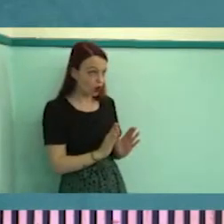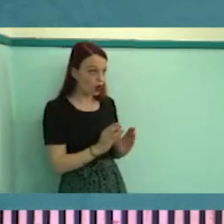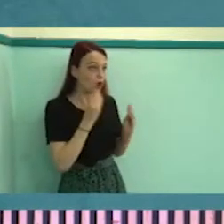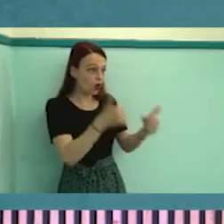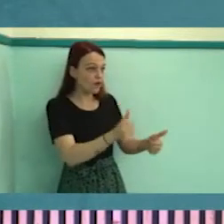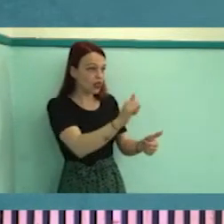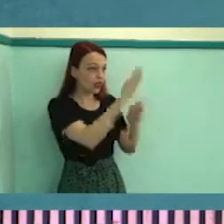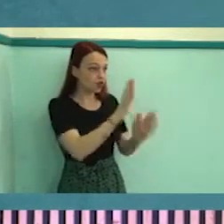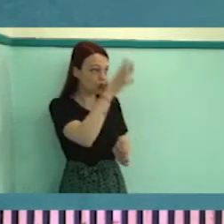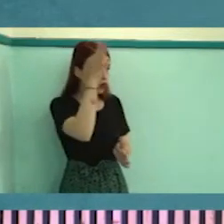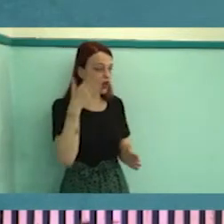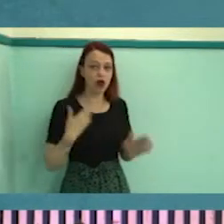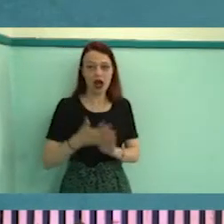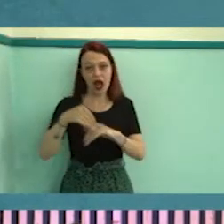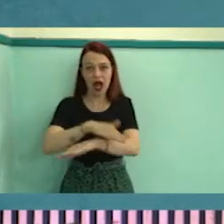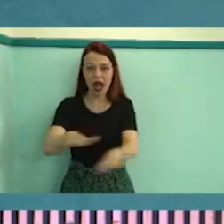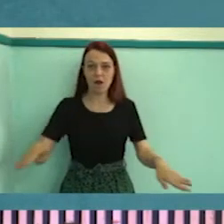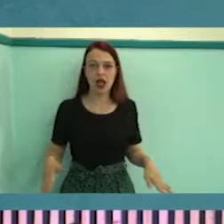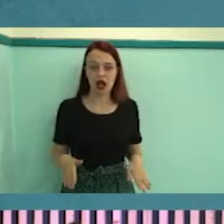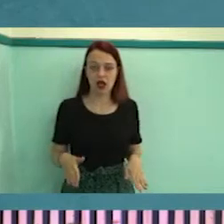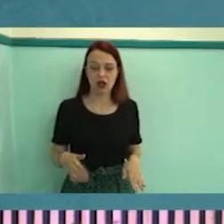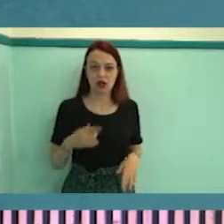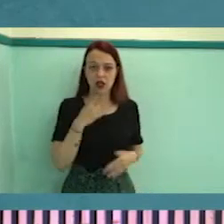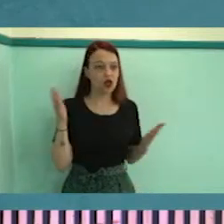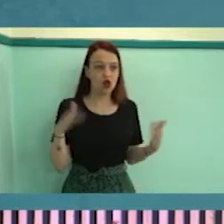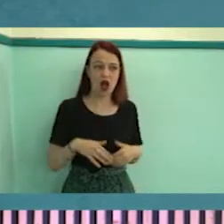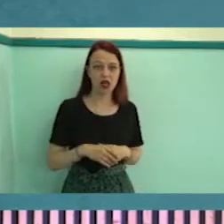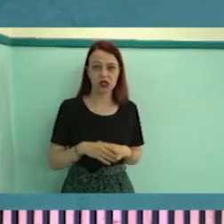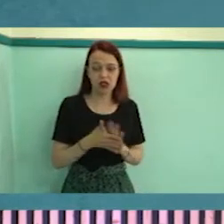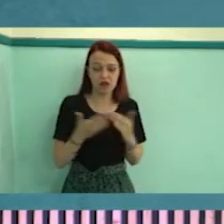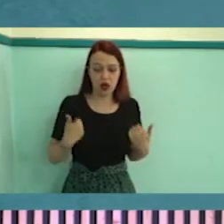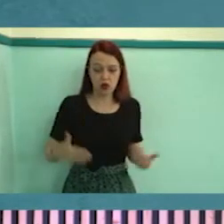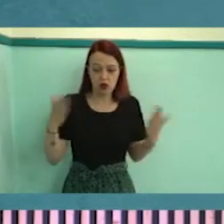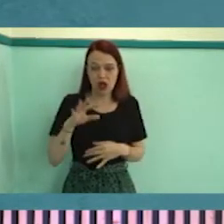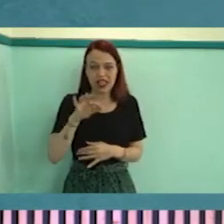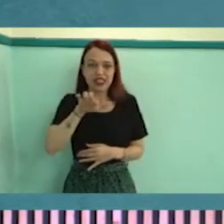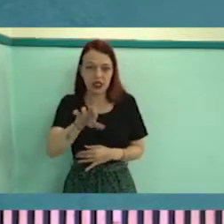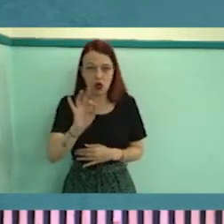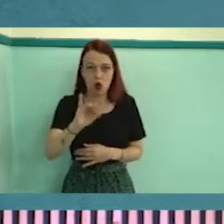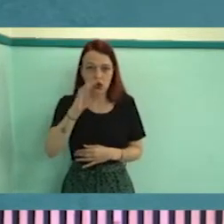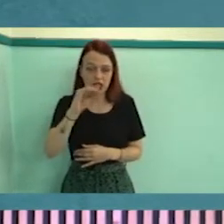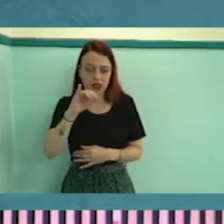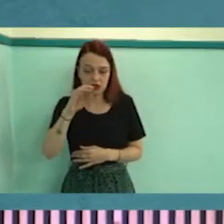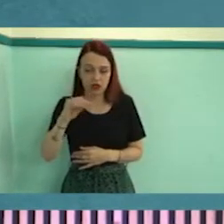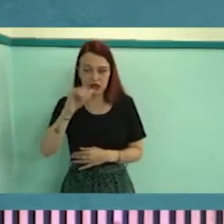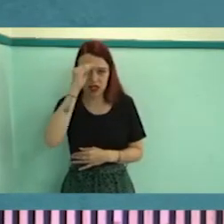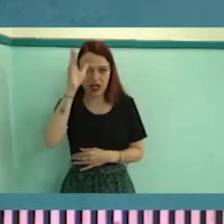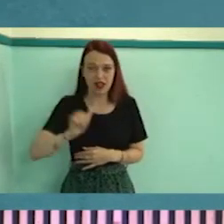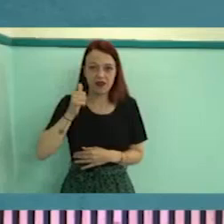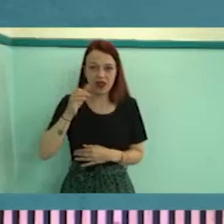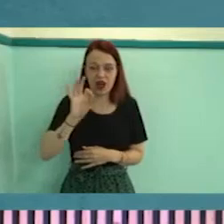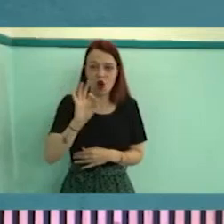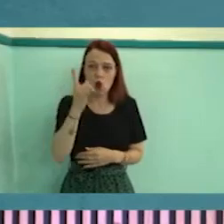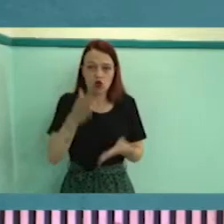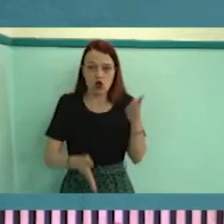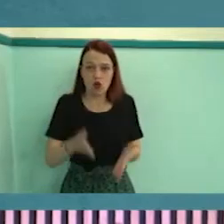cuerpo de verano Hala venga a la calle No no tengo un cuerpo pues entonces eres Siri o la ia o Google o la Alexa o no No sabemos quién eres